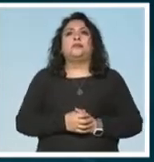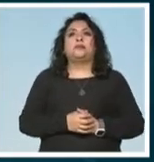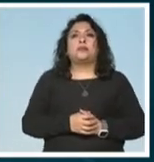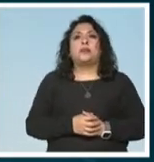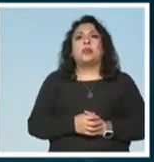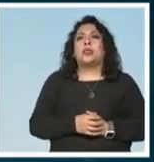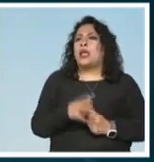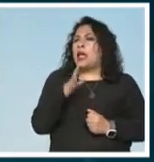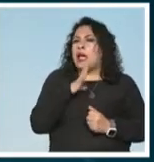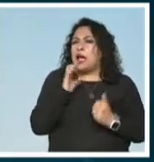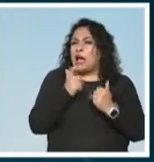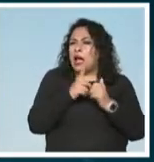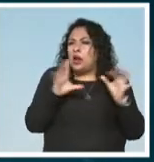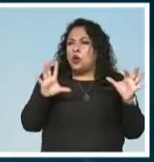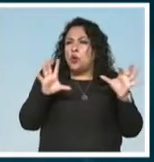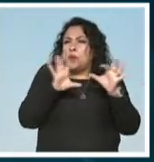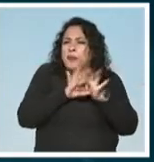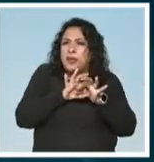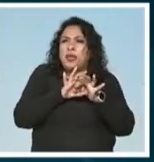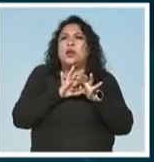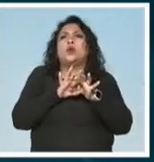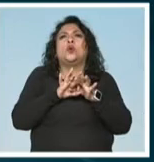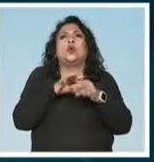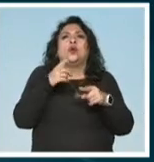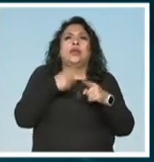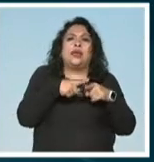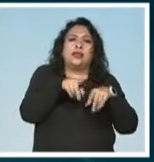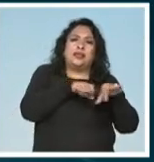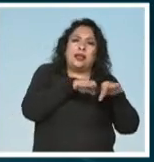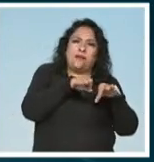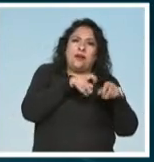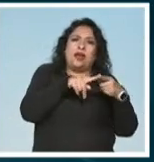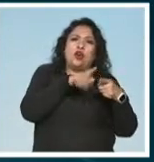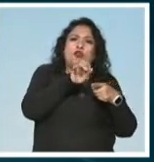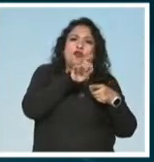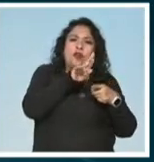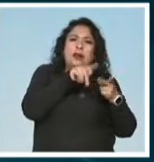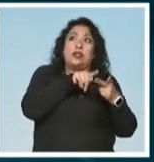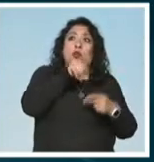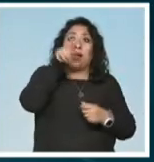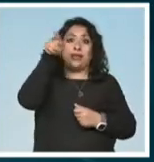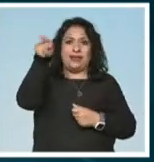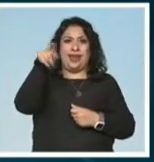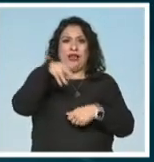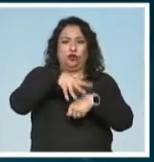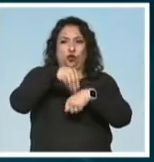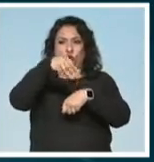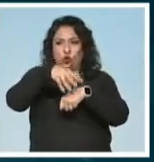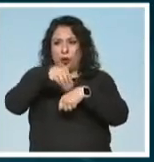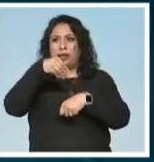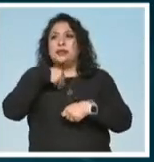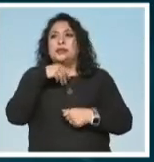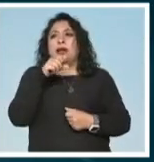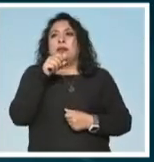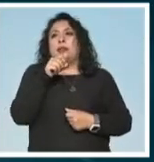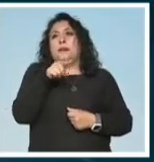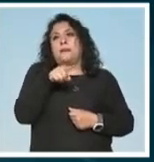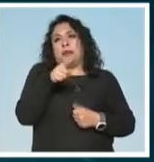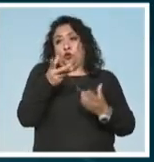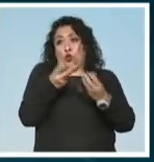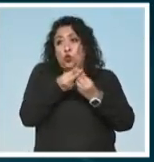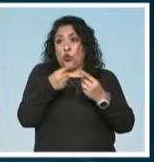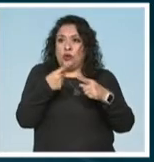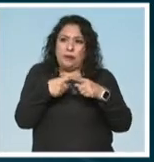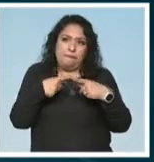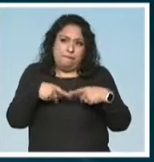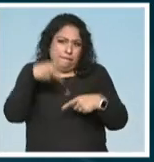¿y hay algún vínculo que se haya establecido entre el trabajo que hace Fernando allá en Suecia y con